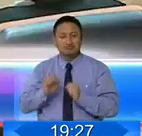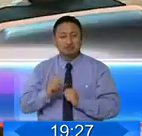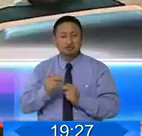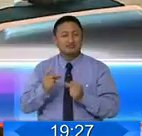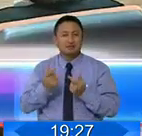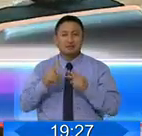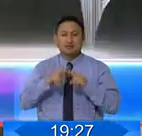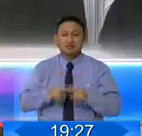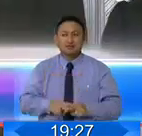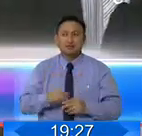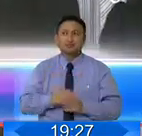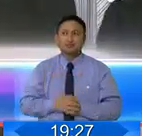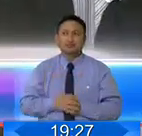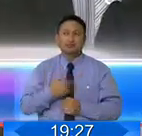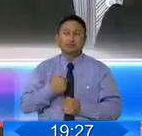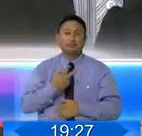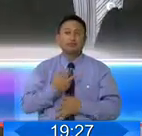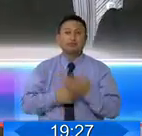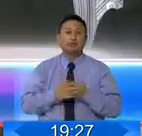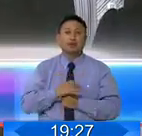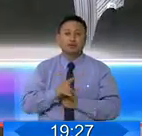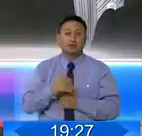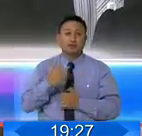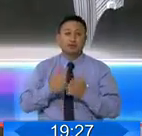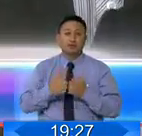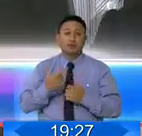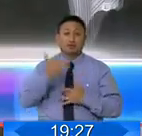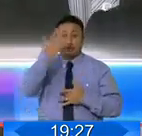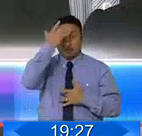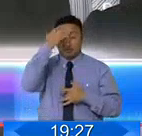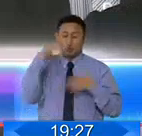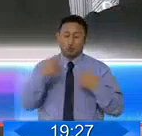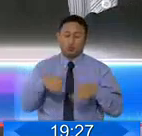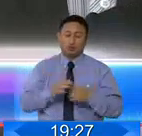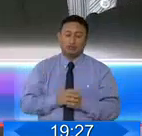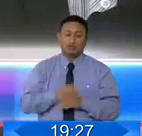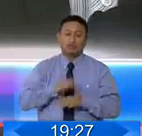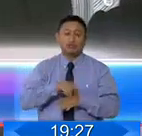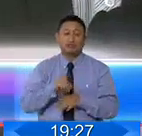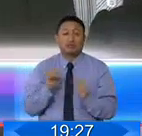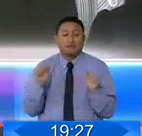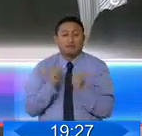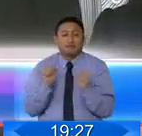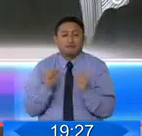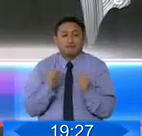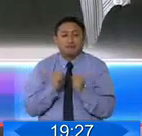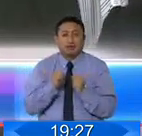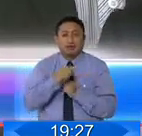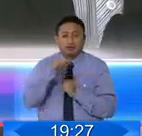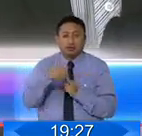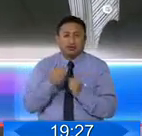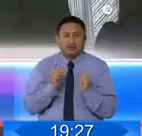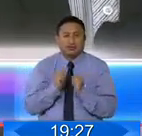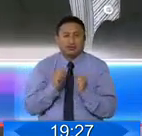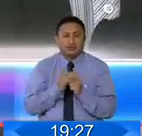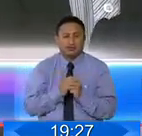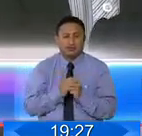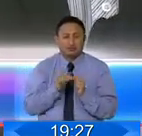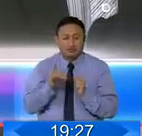sea revisado. Mi hijo sí tiene un problema de salud porque el frío, hace mucho frío aquí y eso